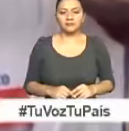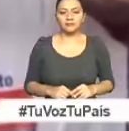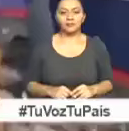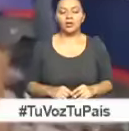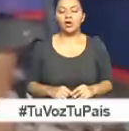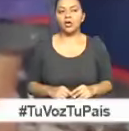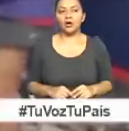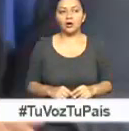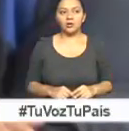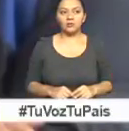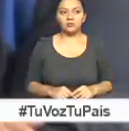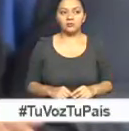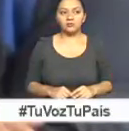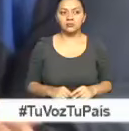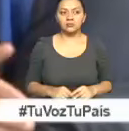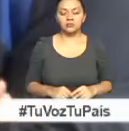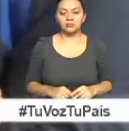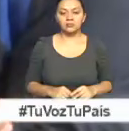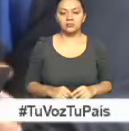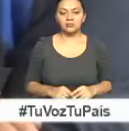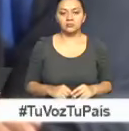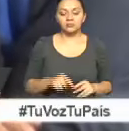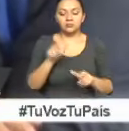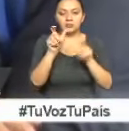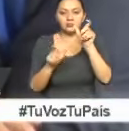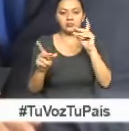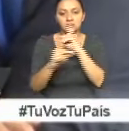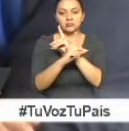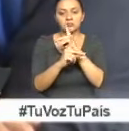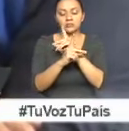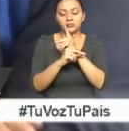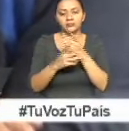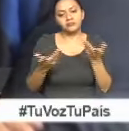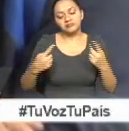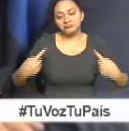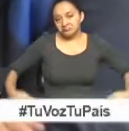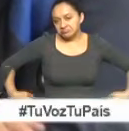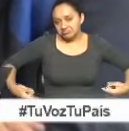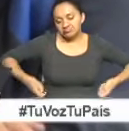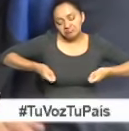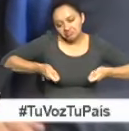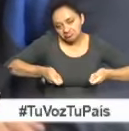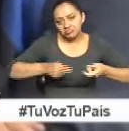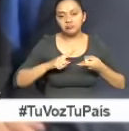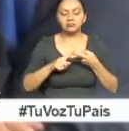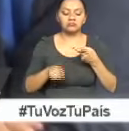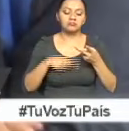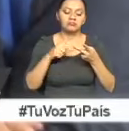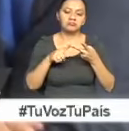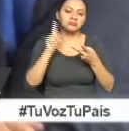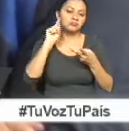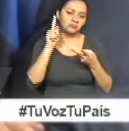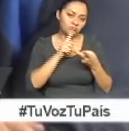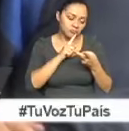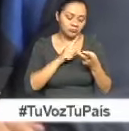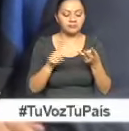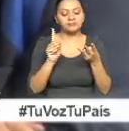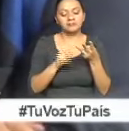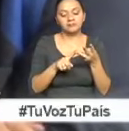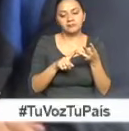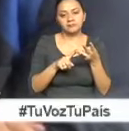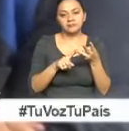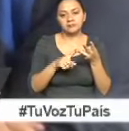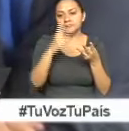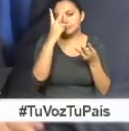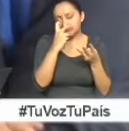pueden ir acompañando a sus hijos con discapacidad, empujando su silla de ruedas. Hay la categoría de los sordos, la categoría de las personas no